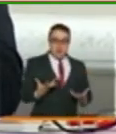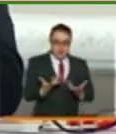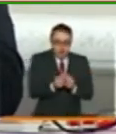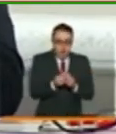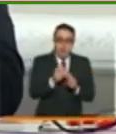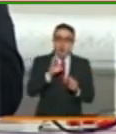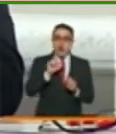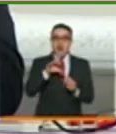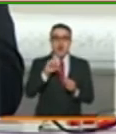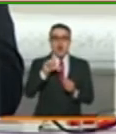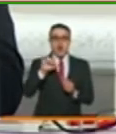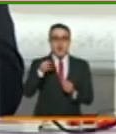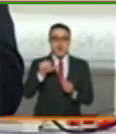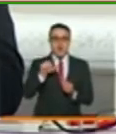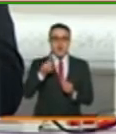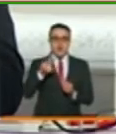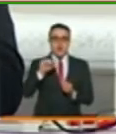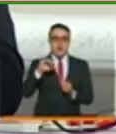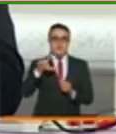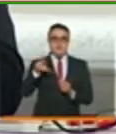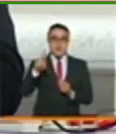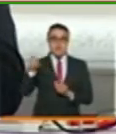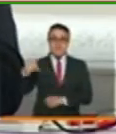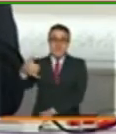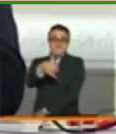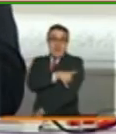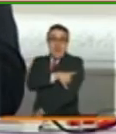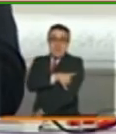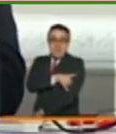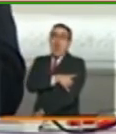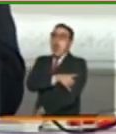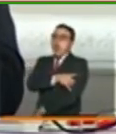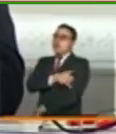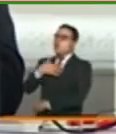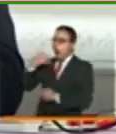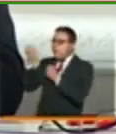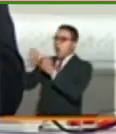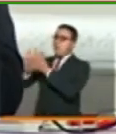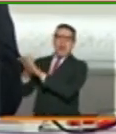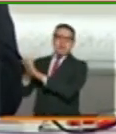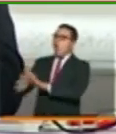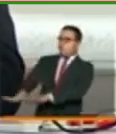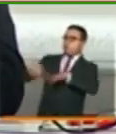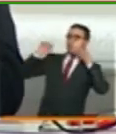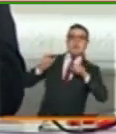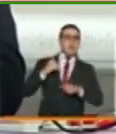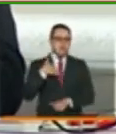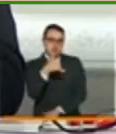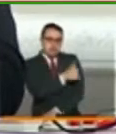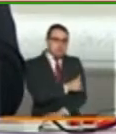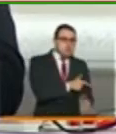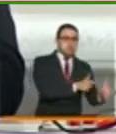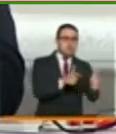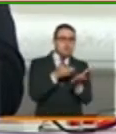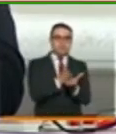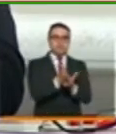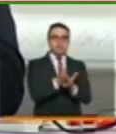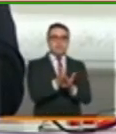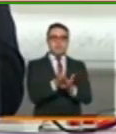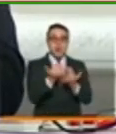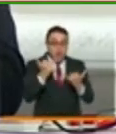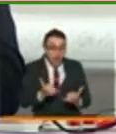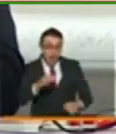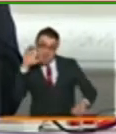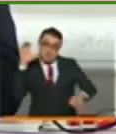Carolina Ramírez, grupo disidente de FARC. Y este es un golpe certero que muestra que estos